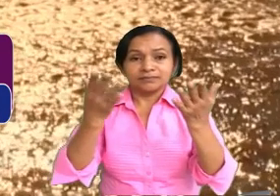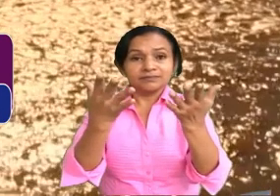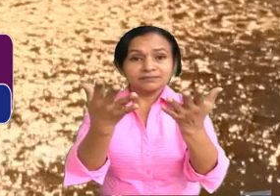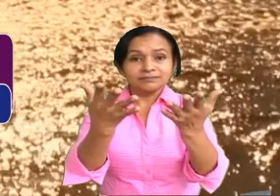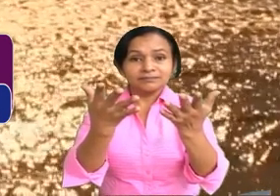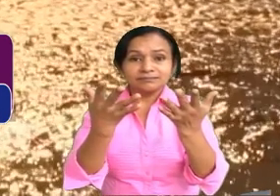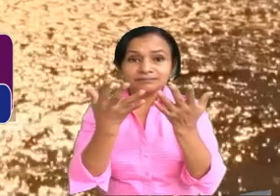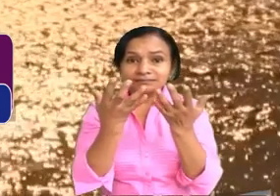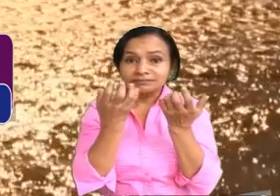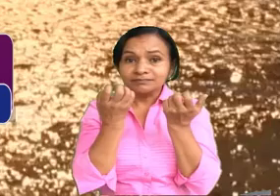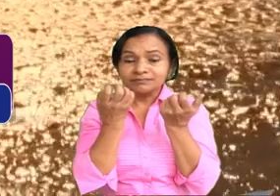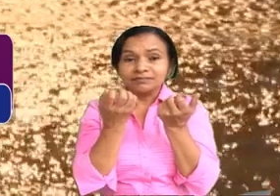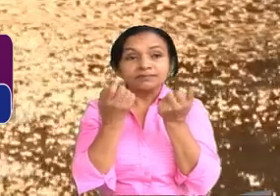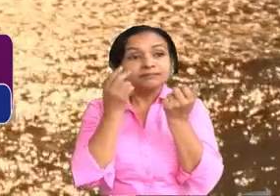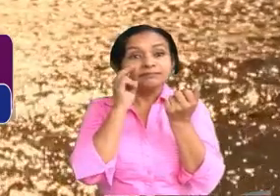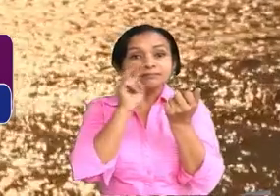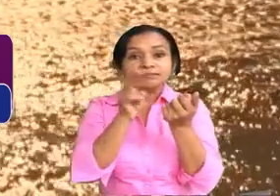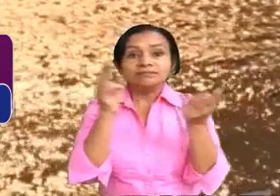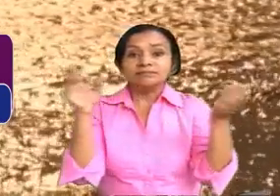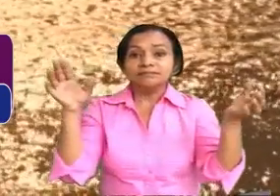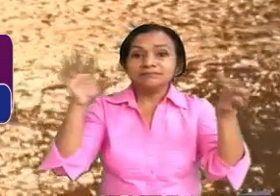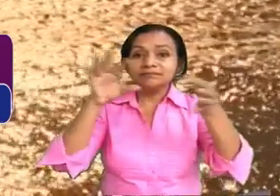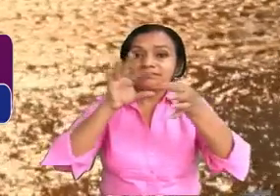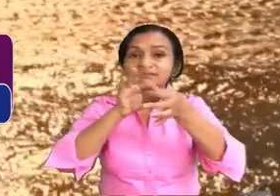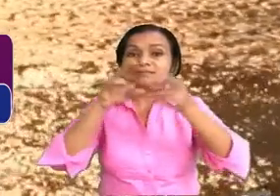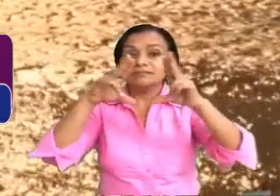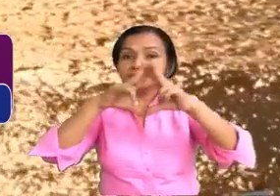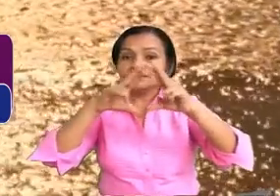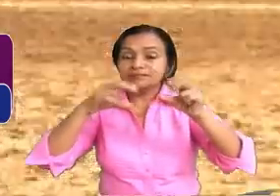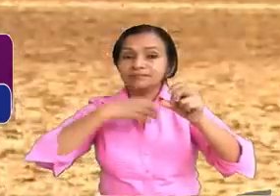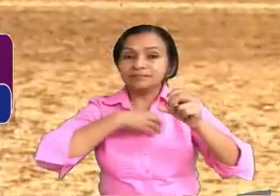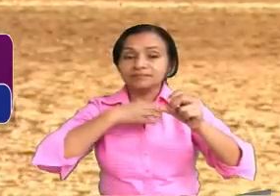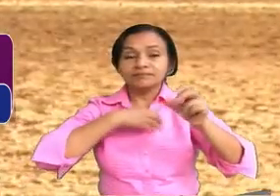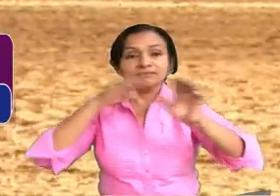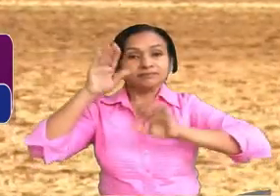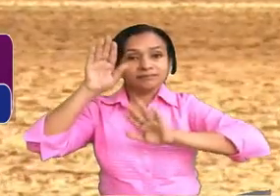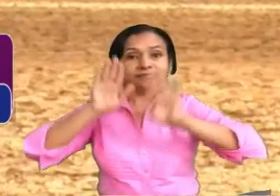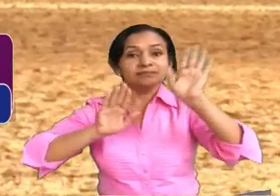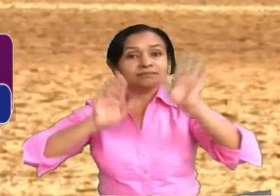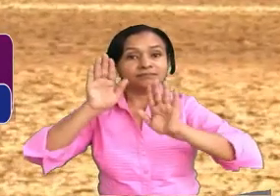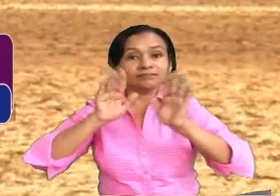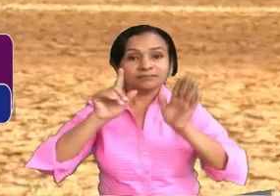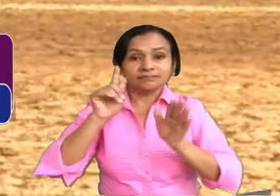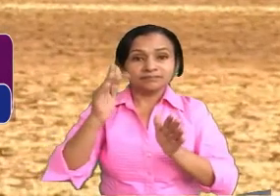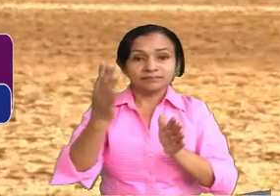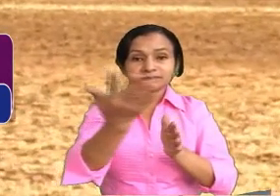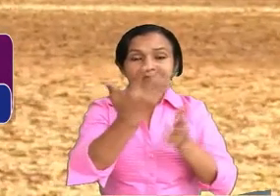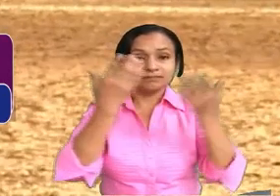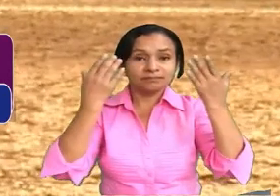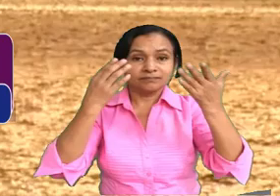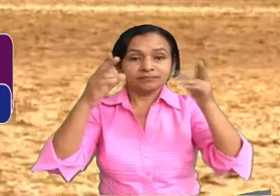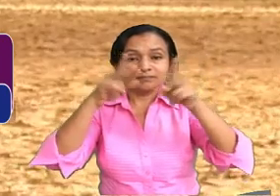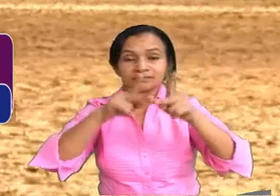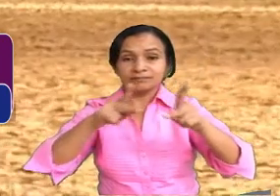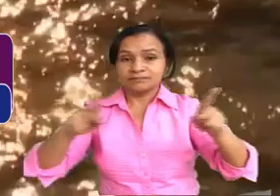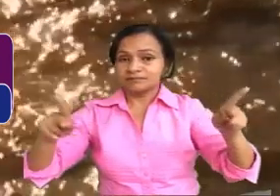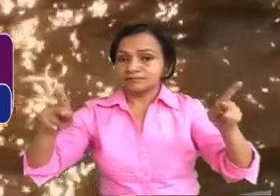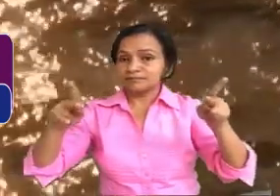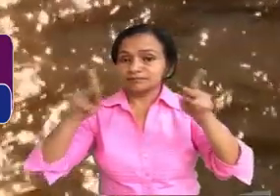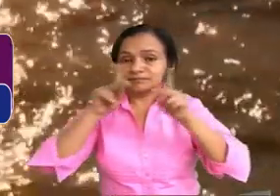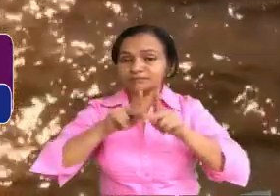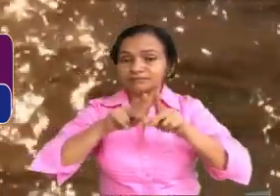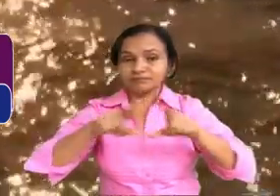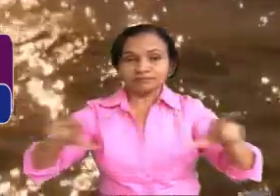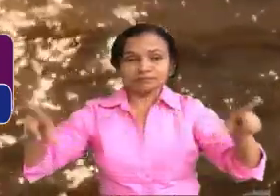ansiando que nos tomen en cuenta como nicaragüenses para participar de todos los planes que hay